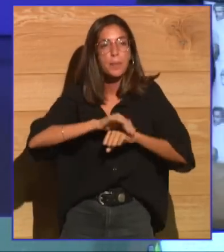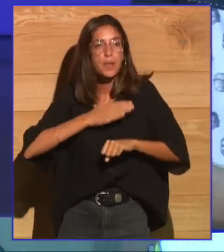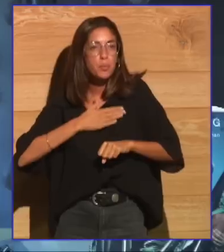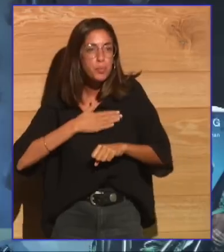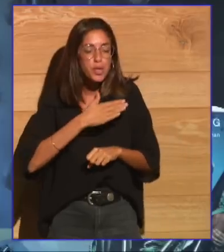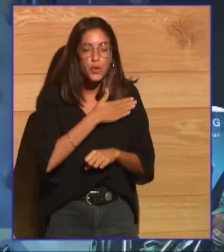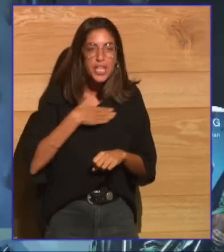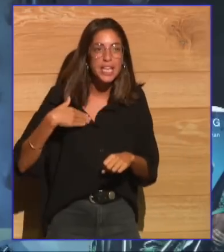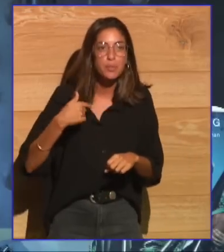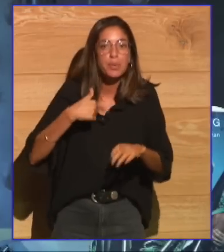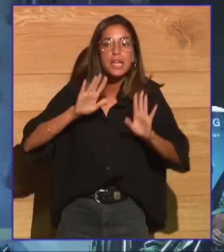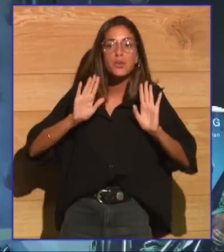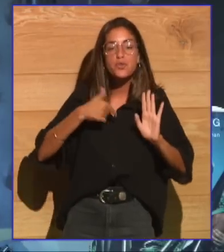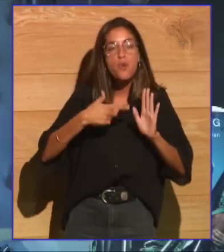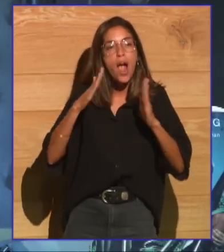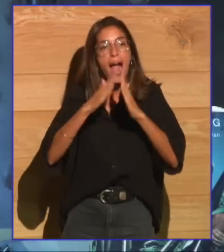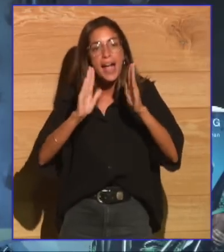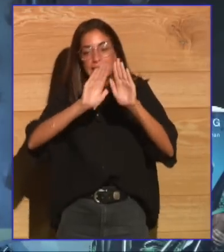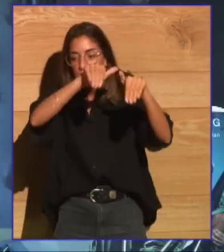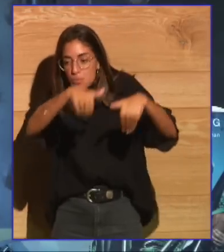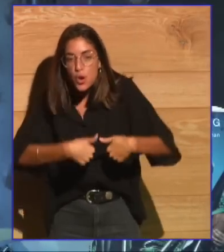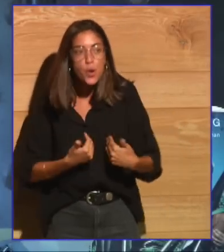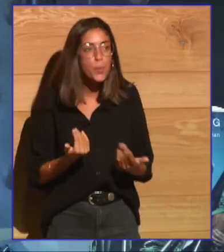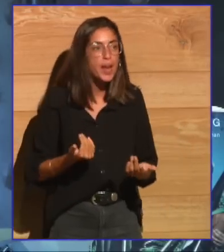quiero volver a casa hace tiempo